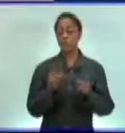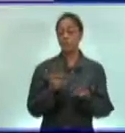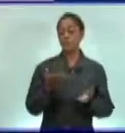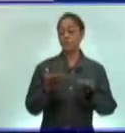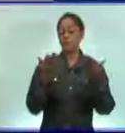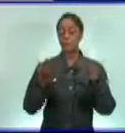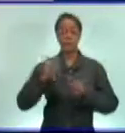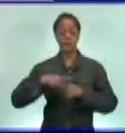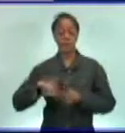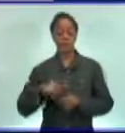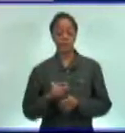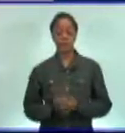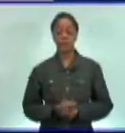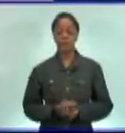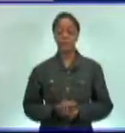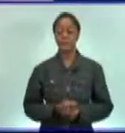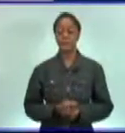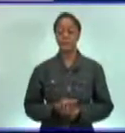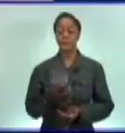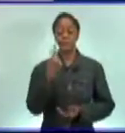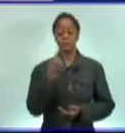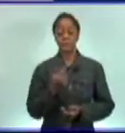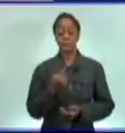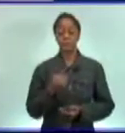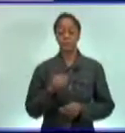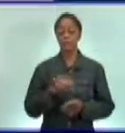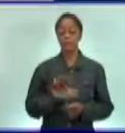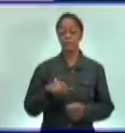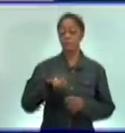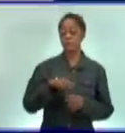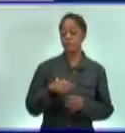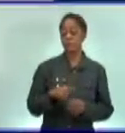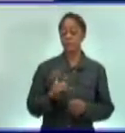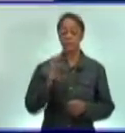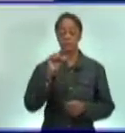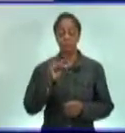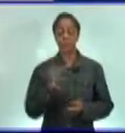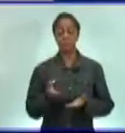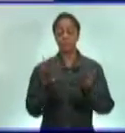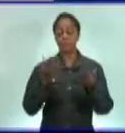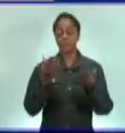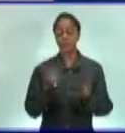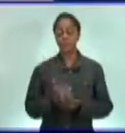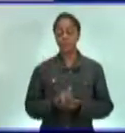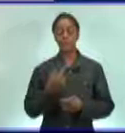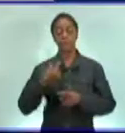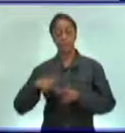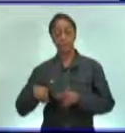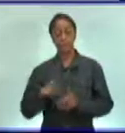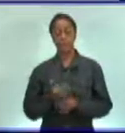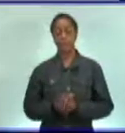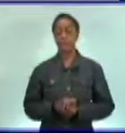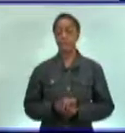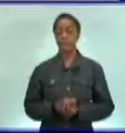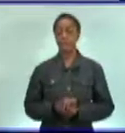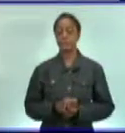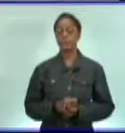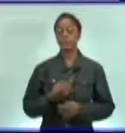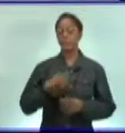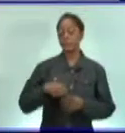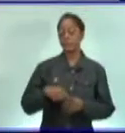desarrollada que la otra. Una presenta el núcleo menos desarrollado que la otra. Y